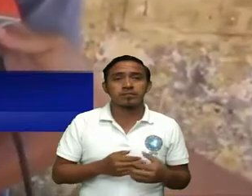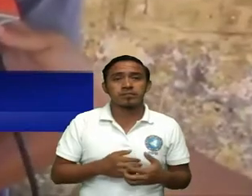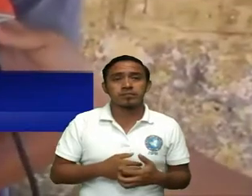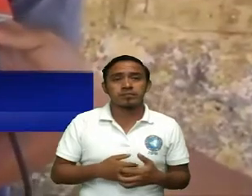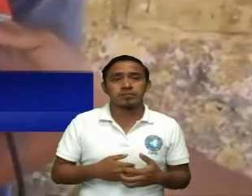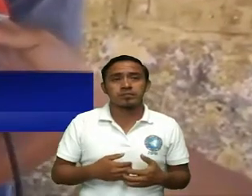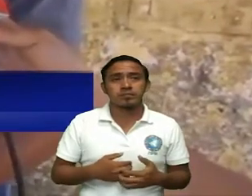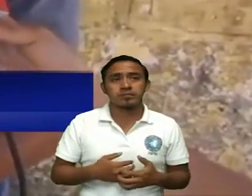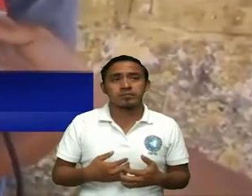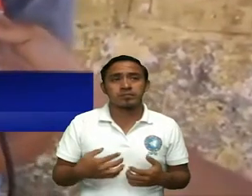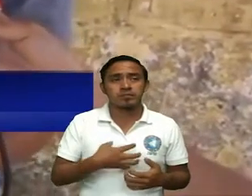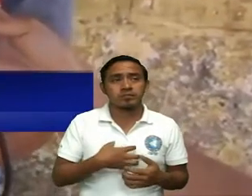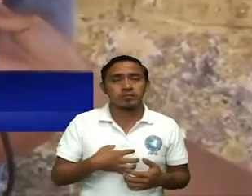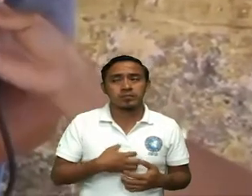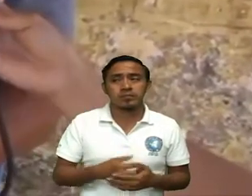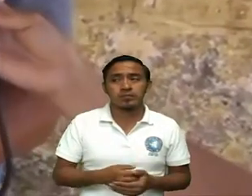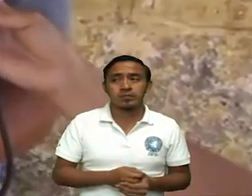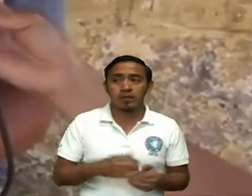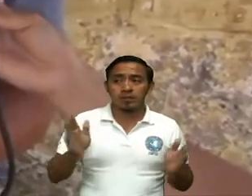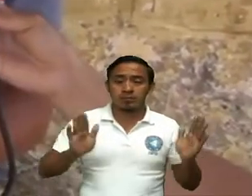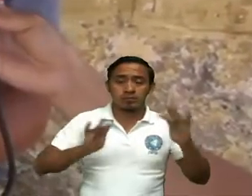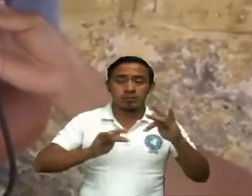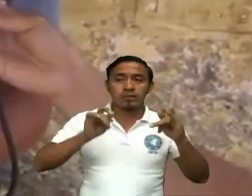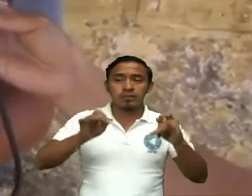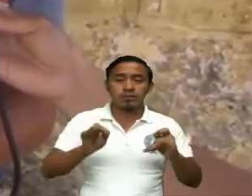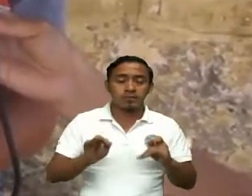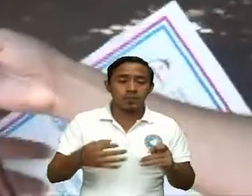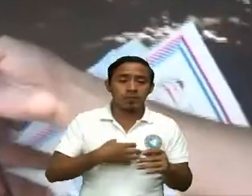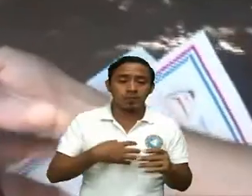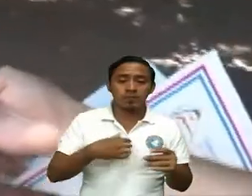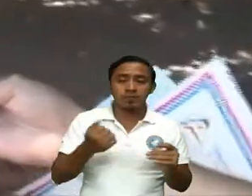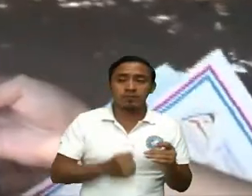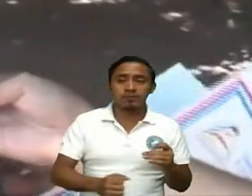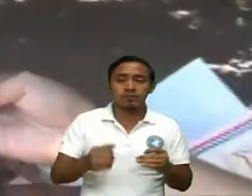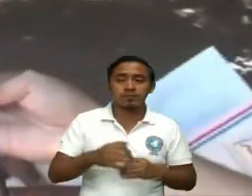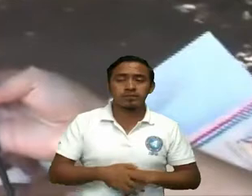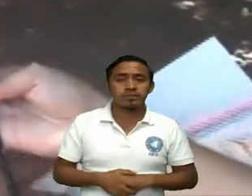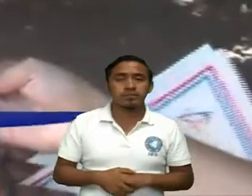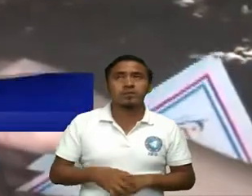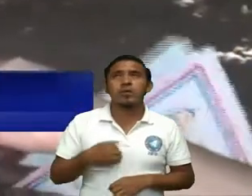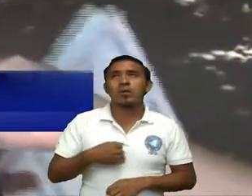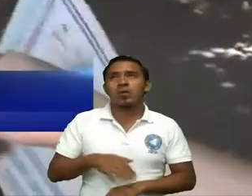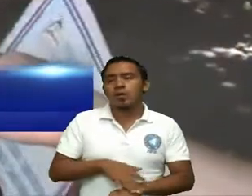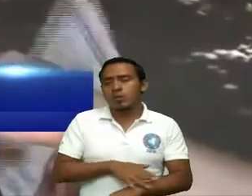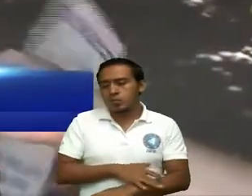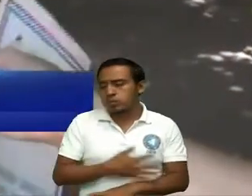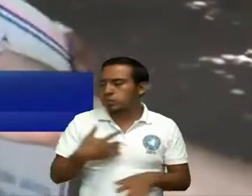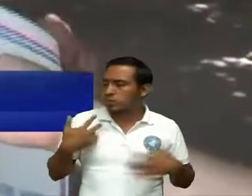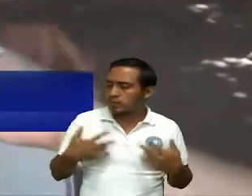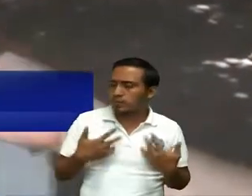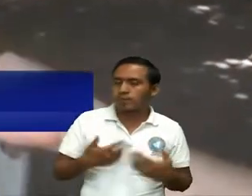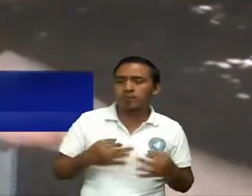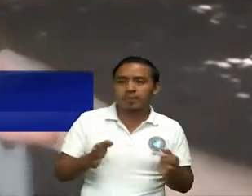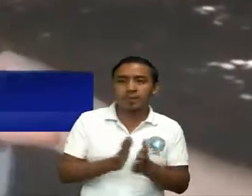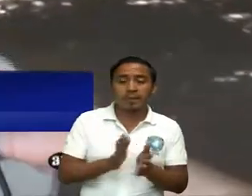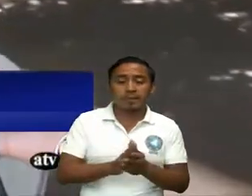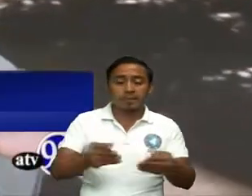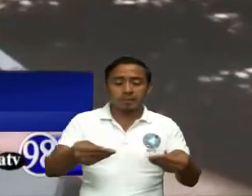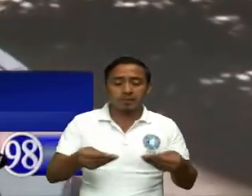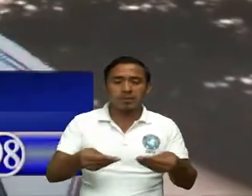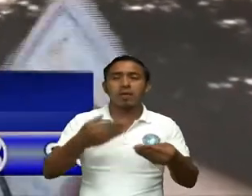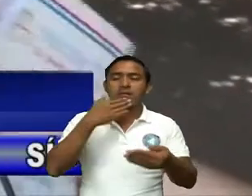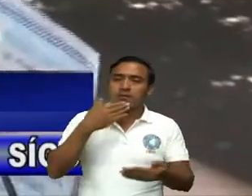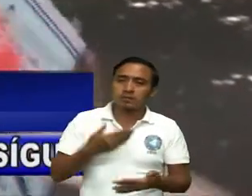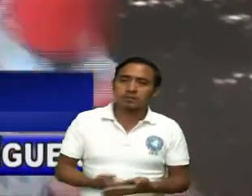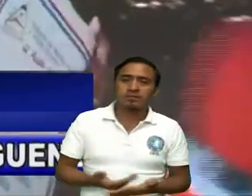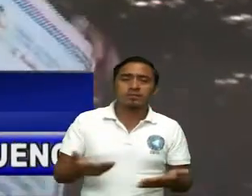Dios, pues ya estamos con el título aquí para mis hijos. Pues ya me siento feliz porque ahora ya lo tengo en mis manos. Gracias